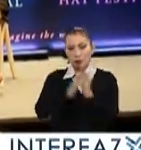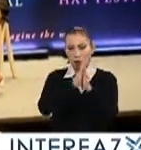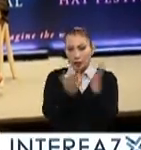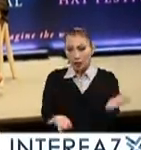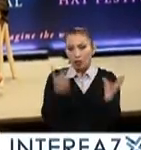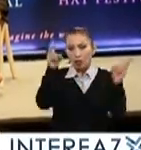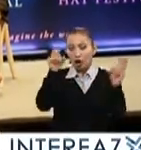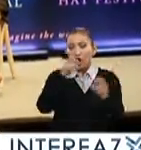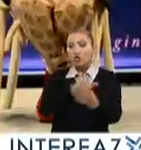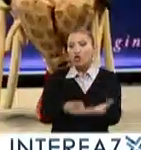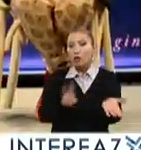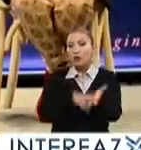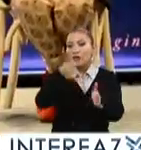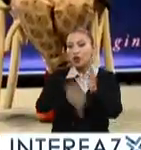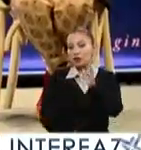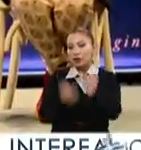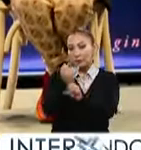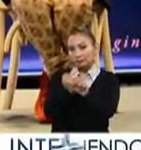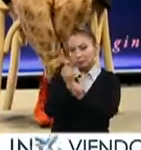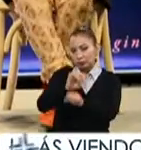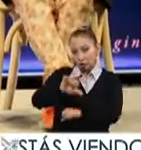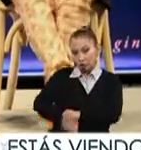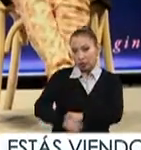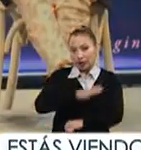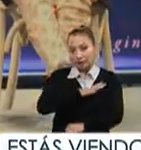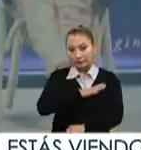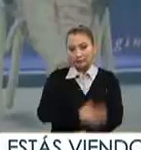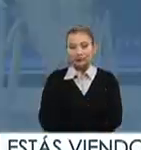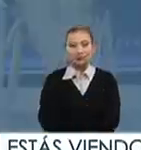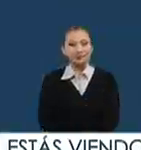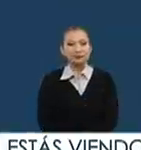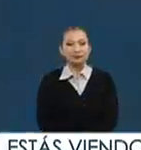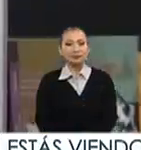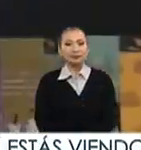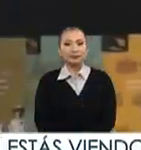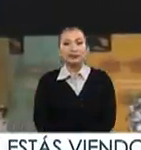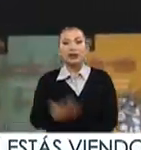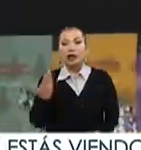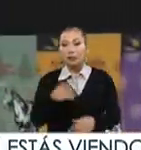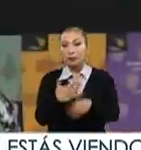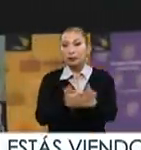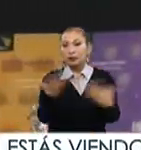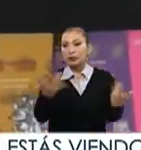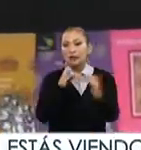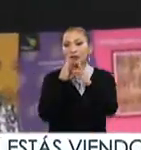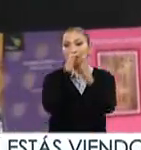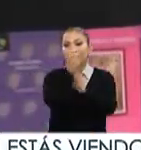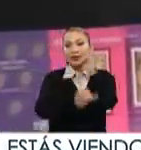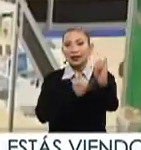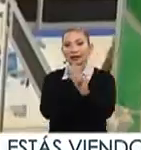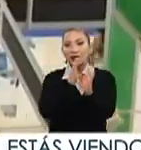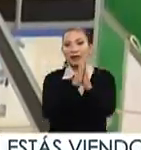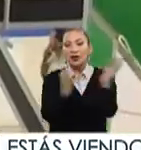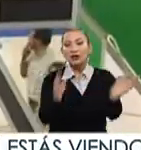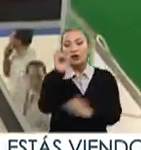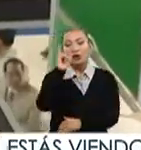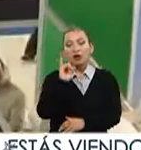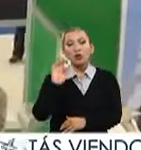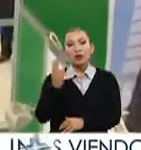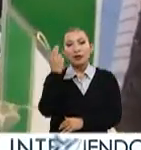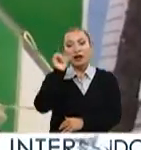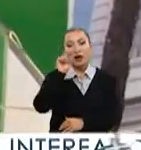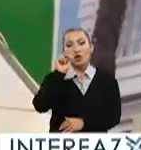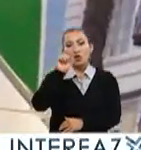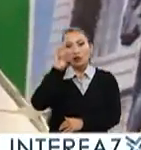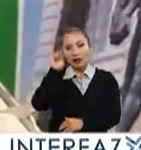obra, Doble Fondo, en el reportaje que tenemos para ti. Se llevará a cabo la Feria Internacional del Libro Universitario